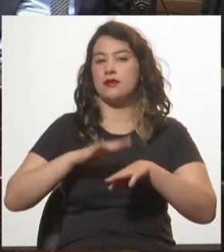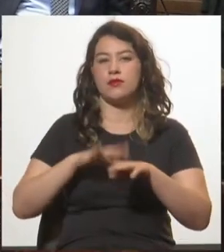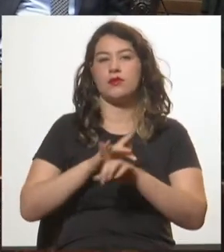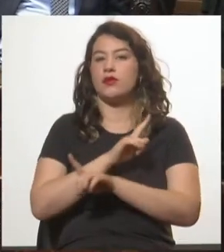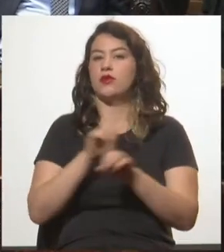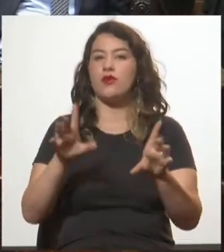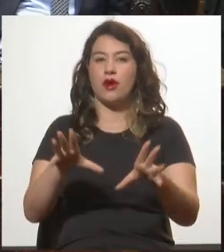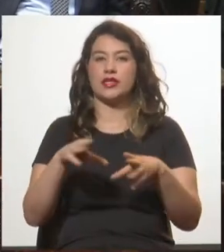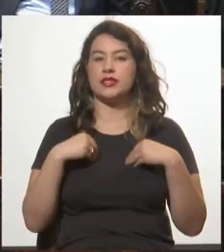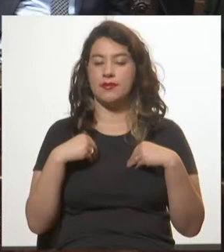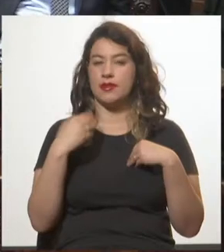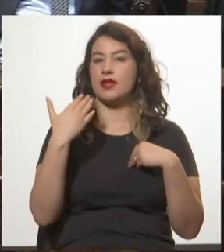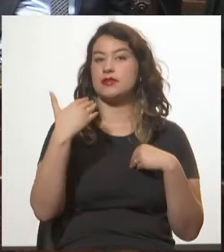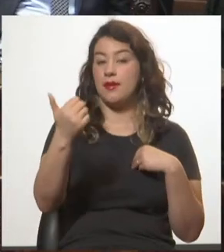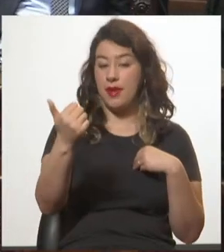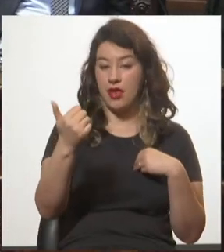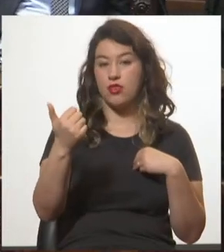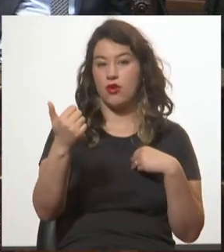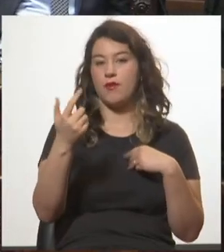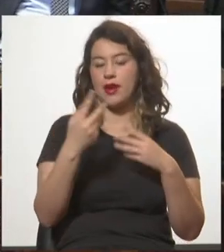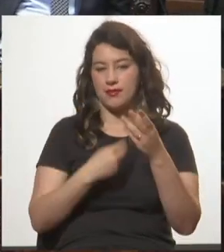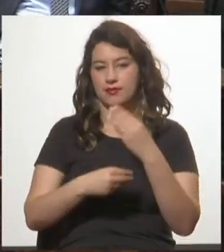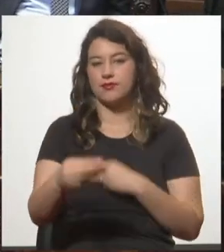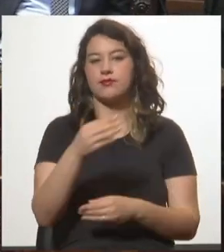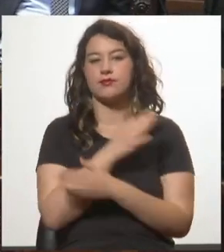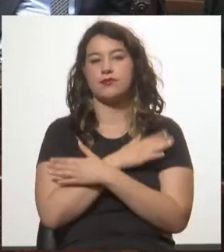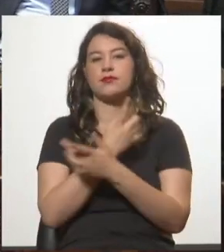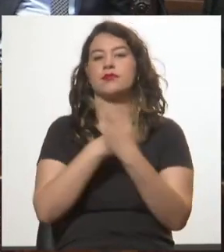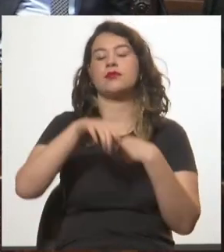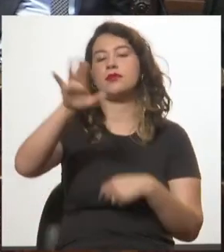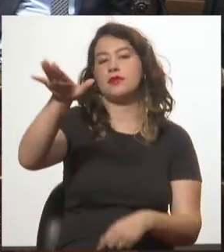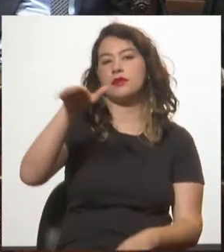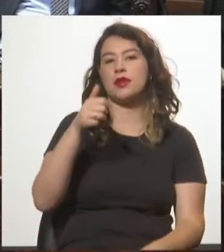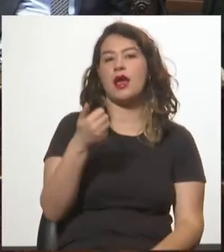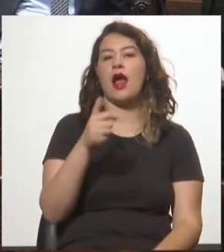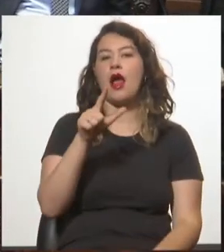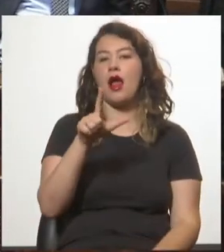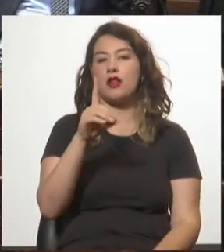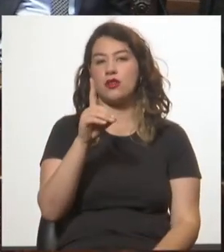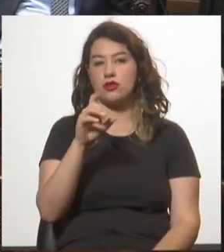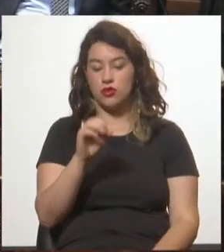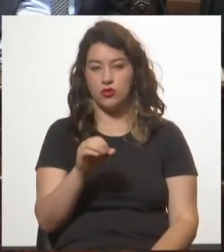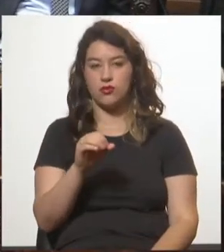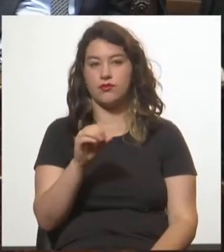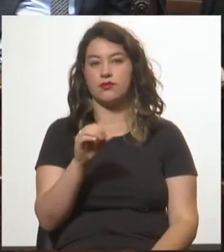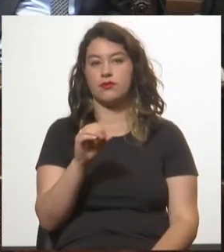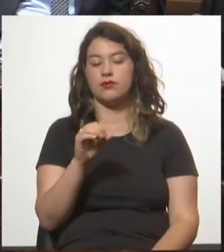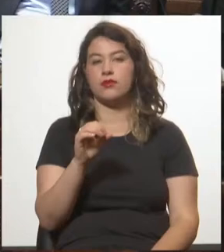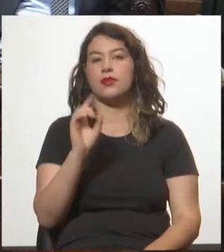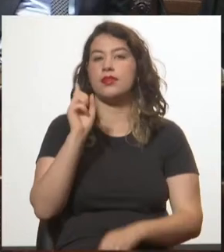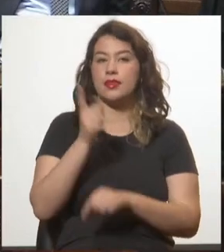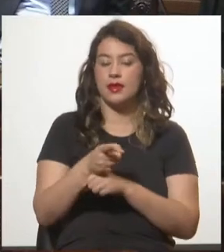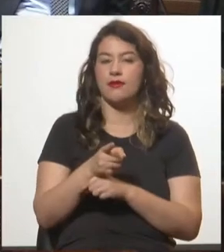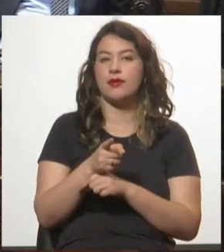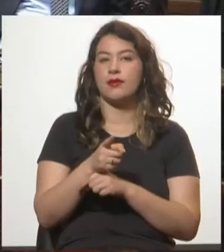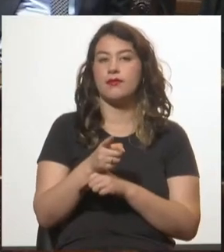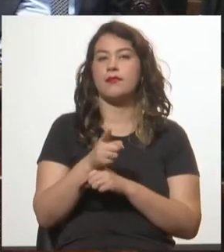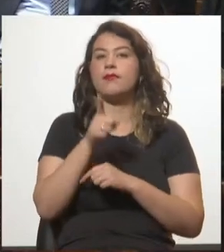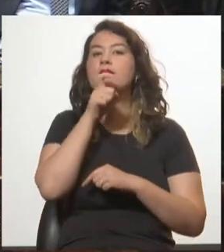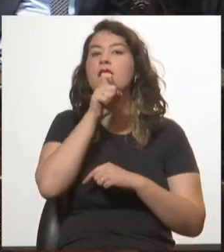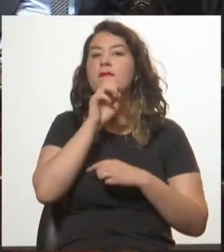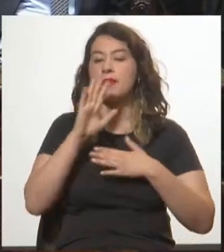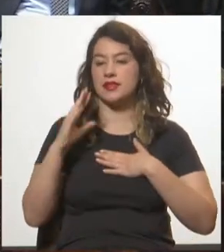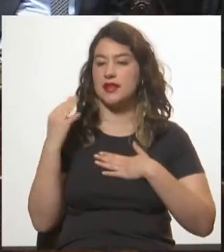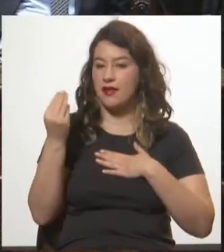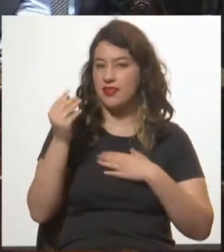convocatoria del cuerpo queda convocado el señor aldo lamorte quien deberá prestar la promesa de